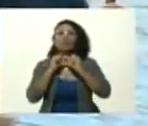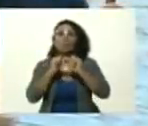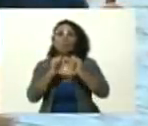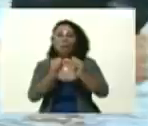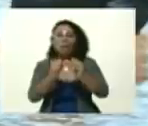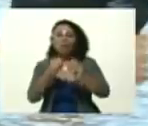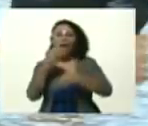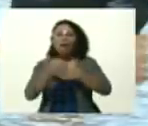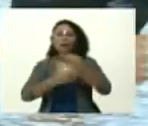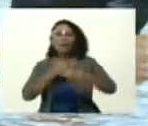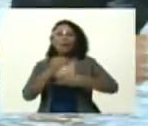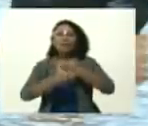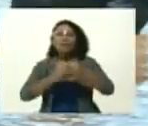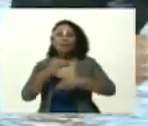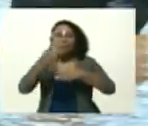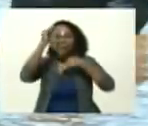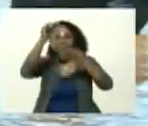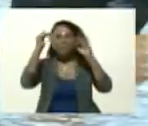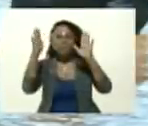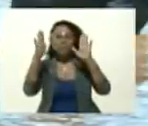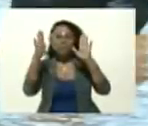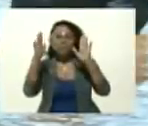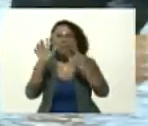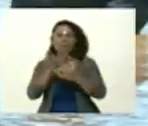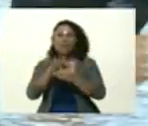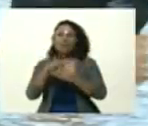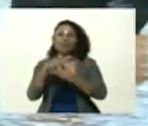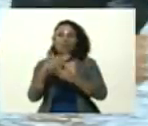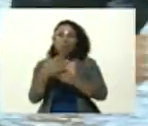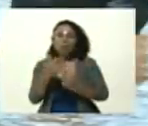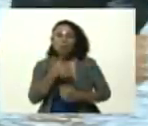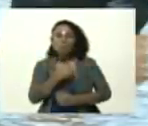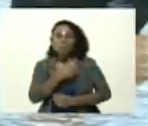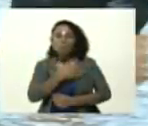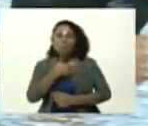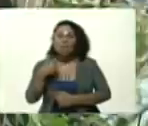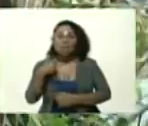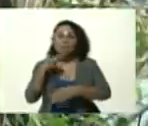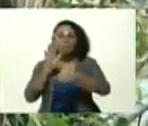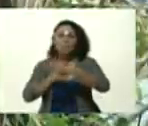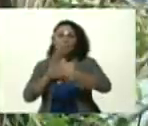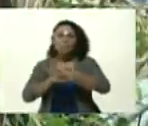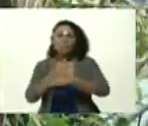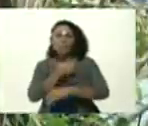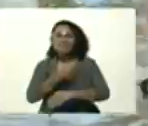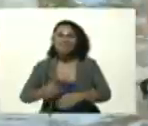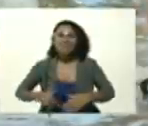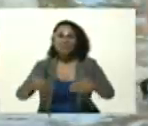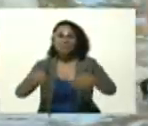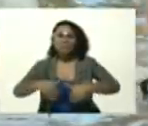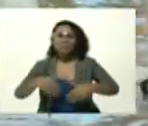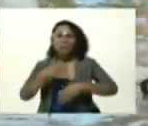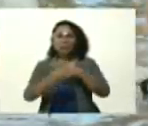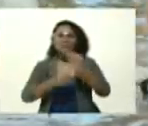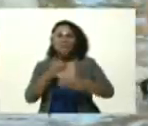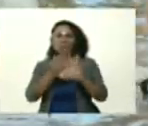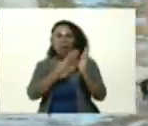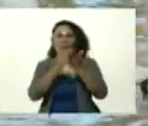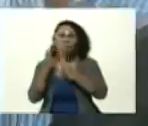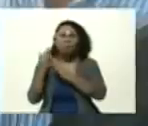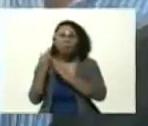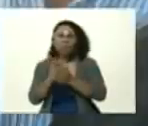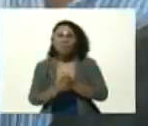continuamos haciendo la atención de la situación. Quería reportarle, presidente, el esfuerzo que están haciendo nuestras